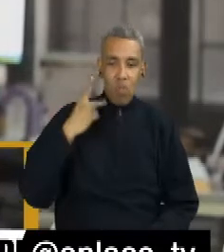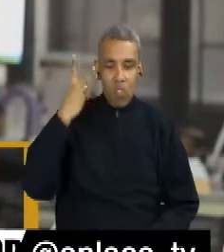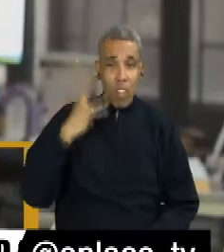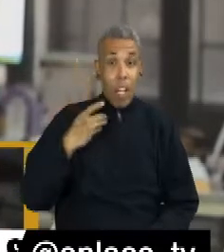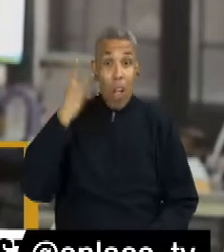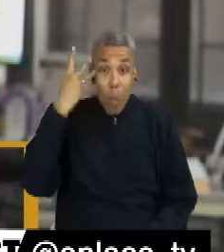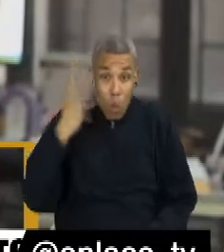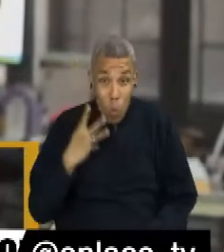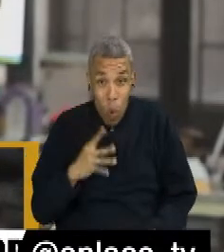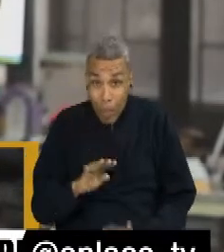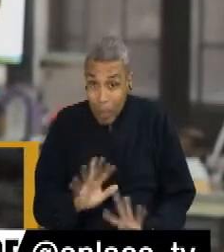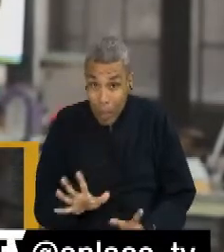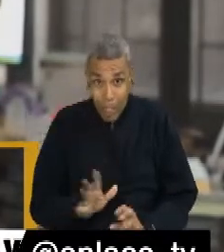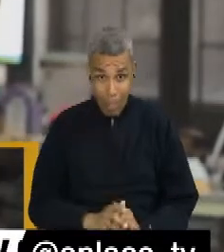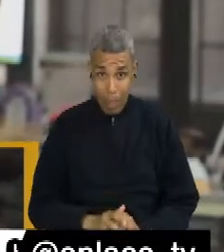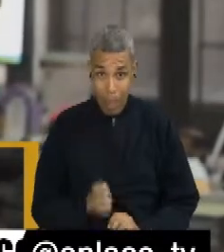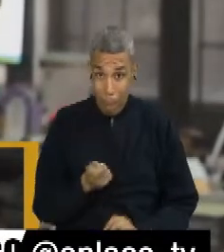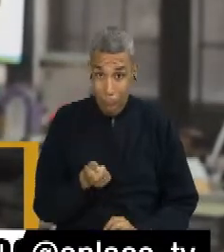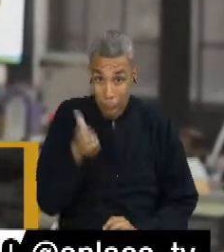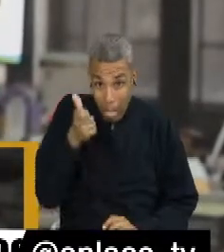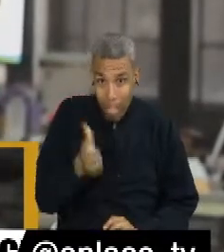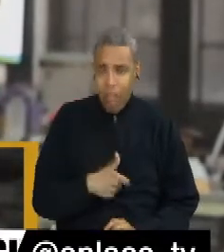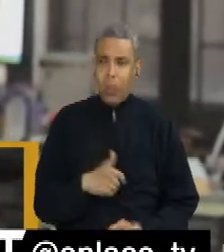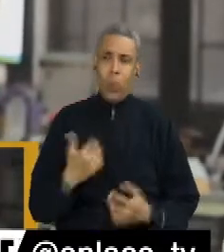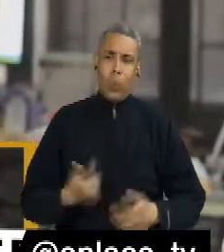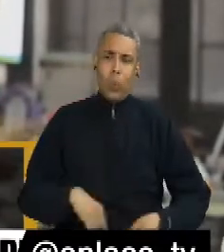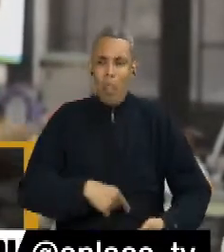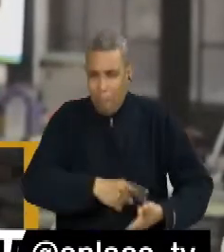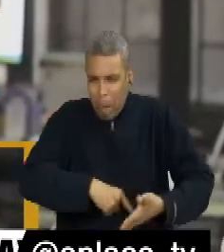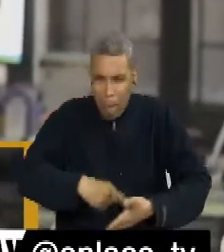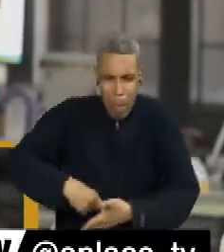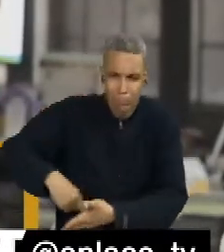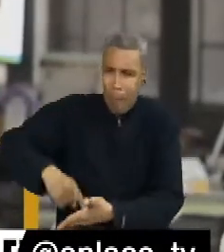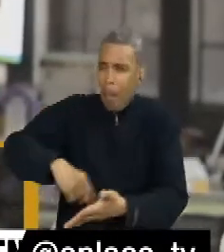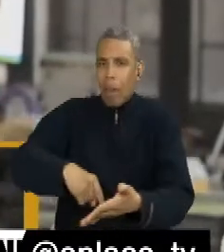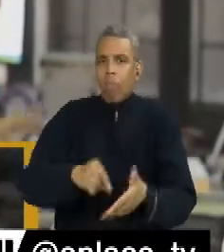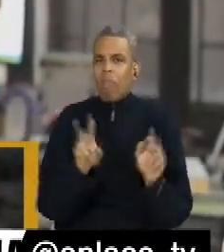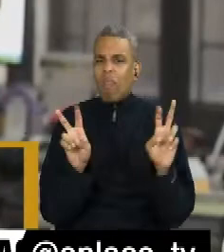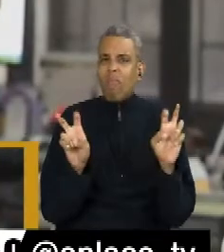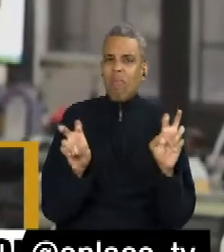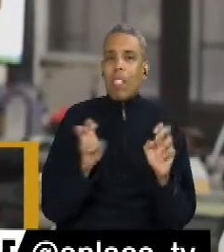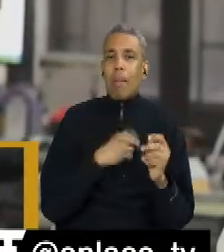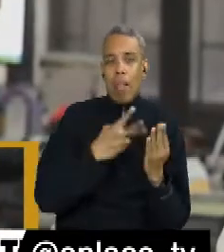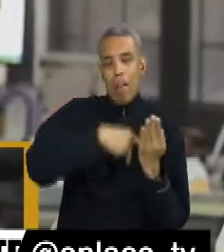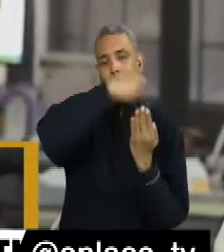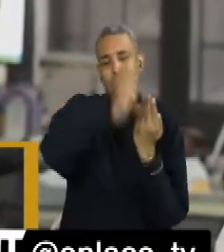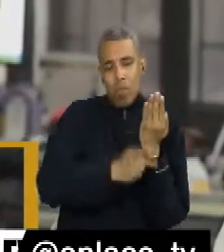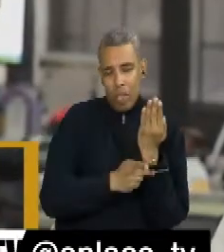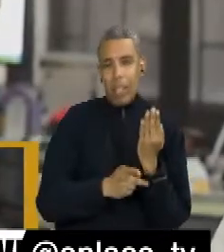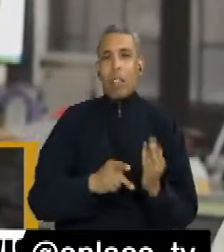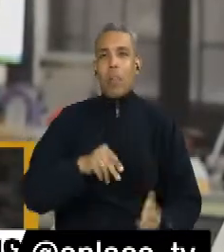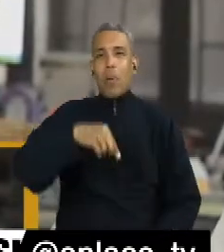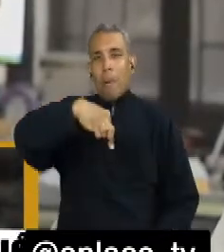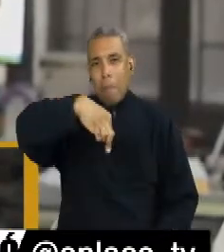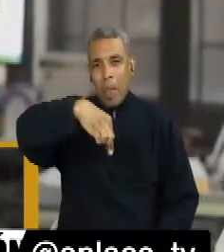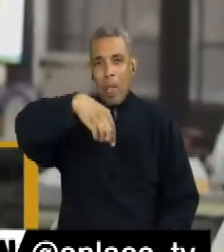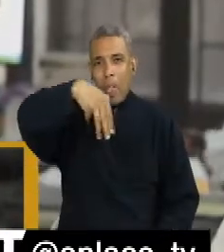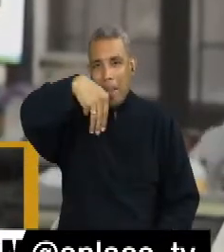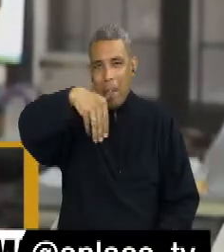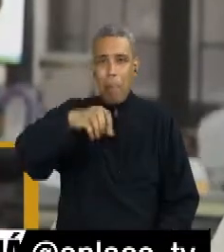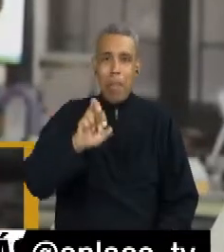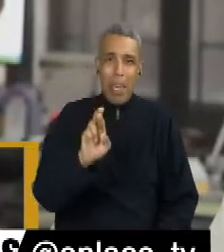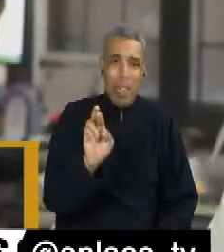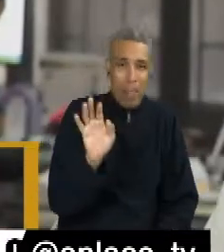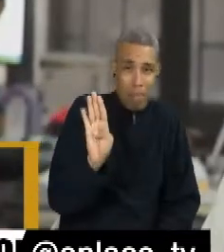satisfechos. Y pues esperaremos que con esto podamos solicitarle, que es lo que viene, al